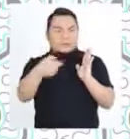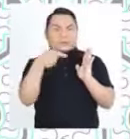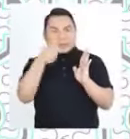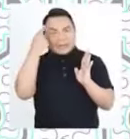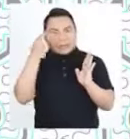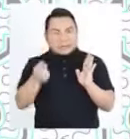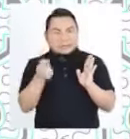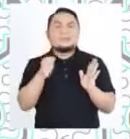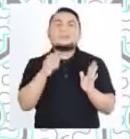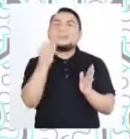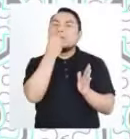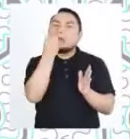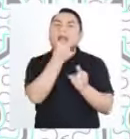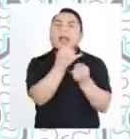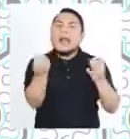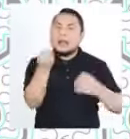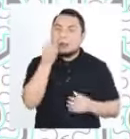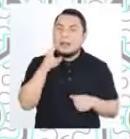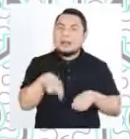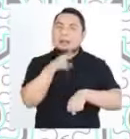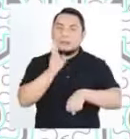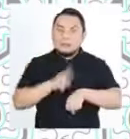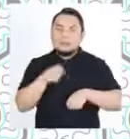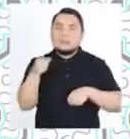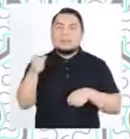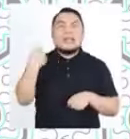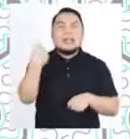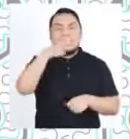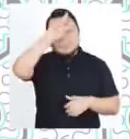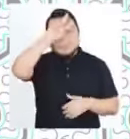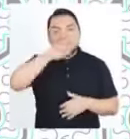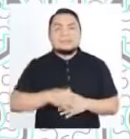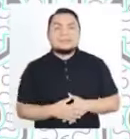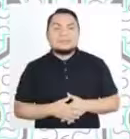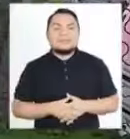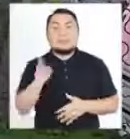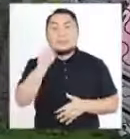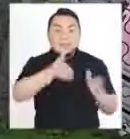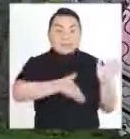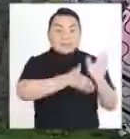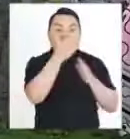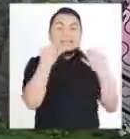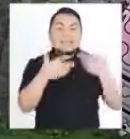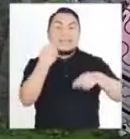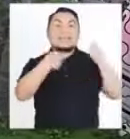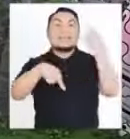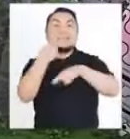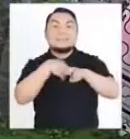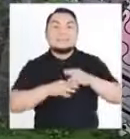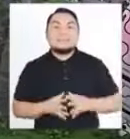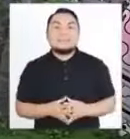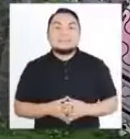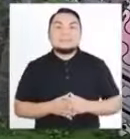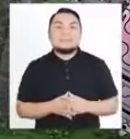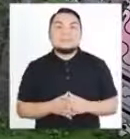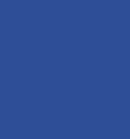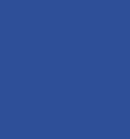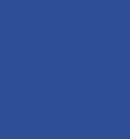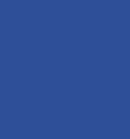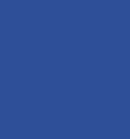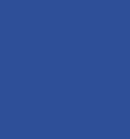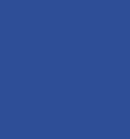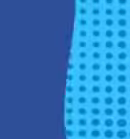los cuadros con los valores nutricionales de algunos alimentos naturales del Perú. ¡No se vayan, que ya